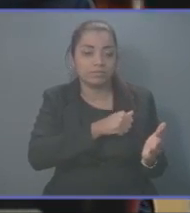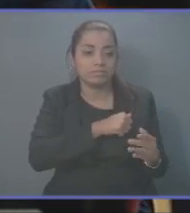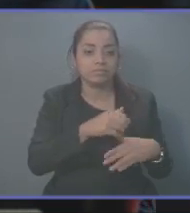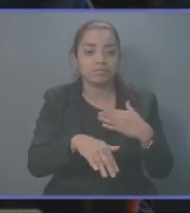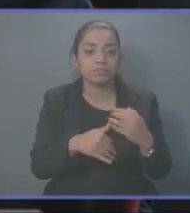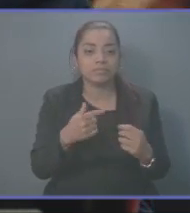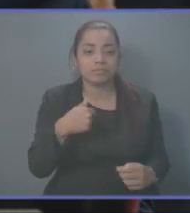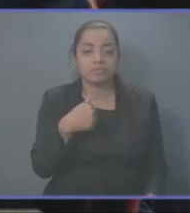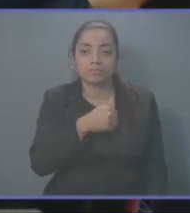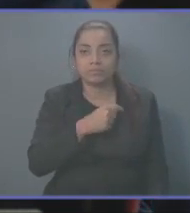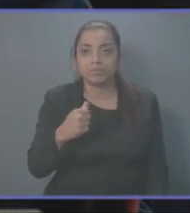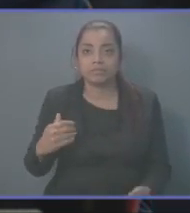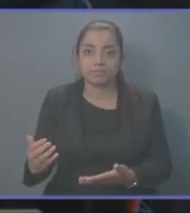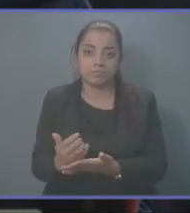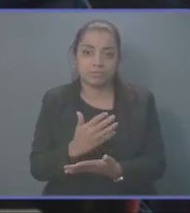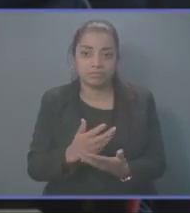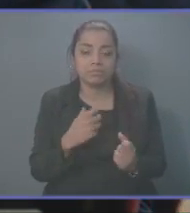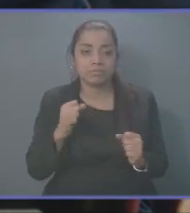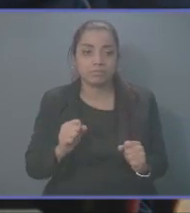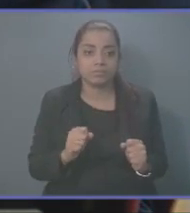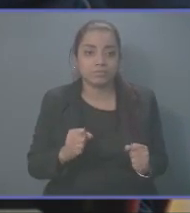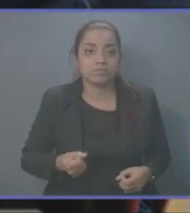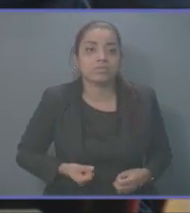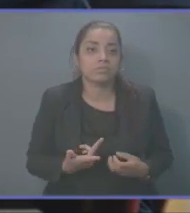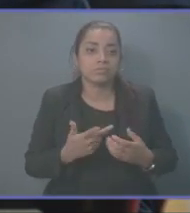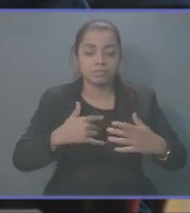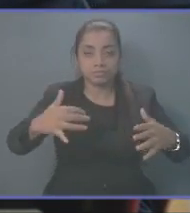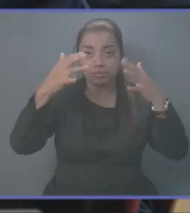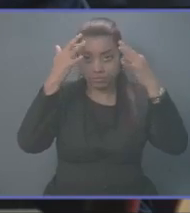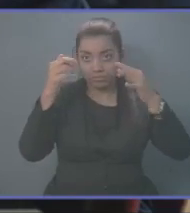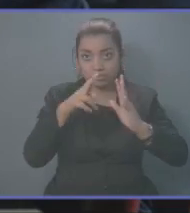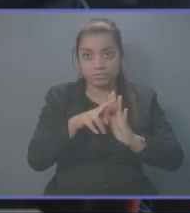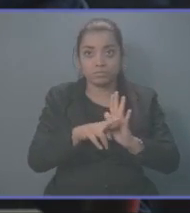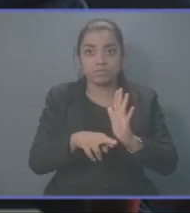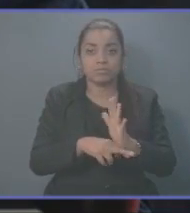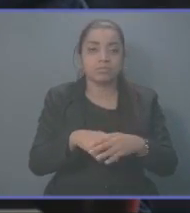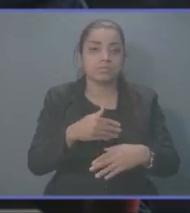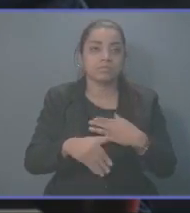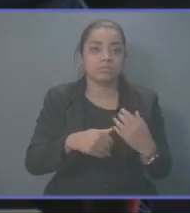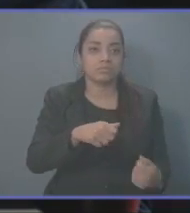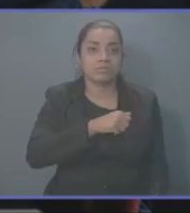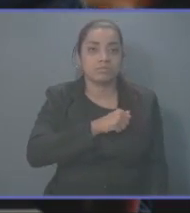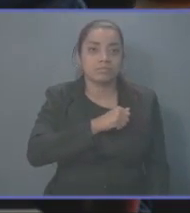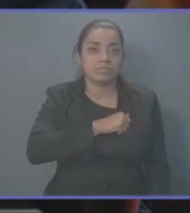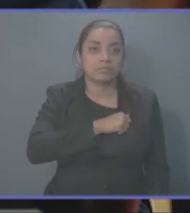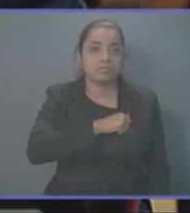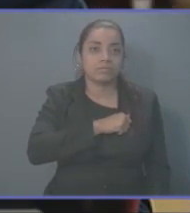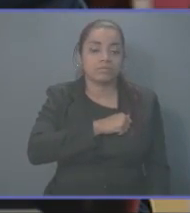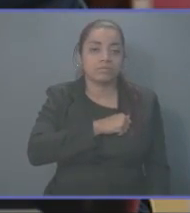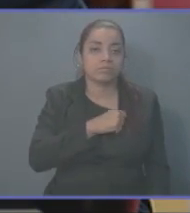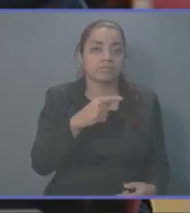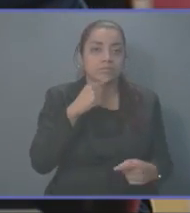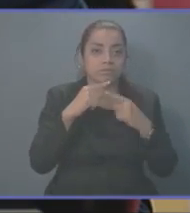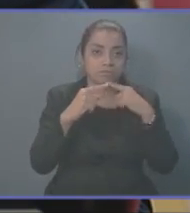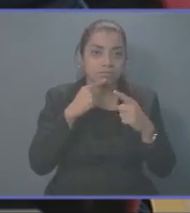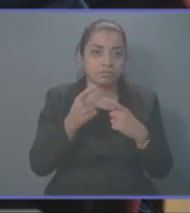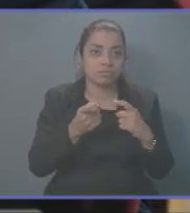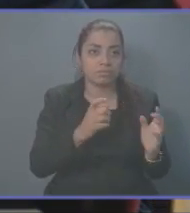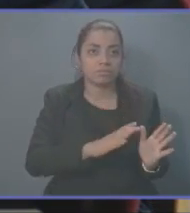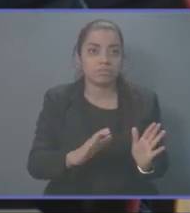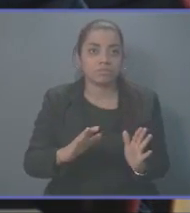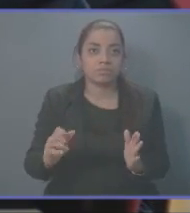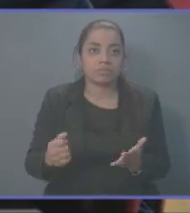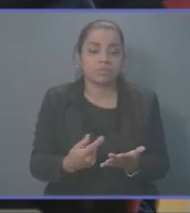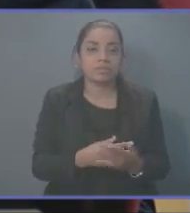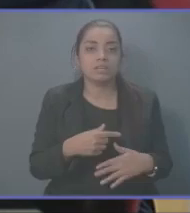El Ministerio de Hacienda está facultado para establecer las disposiciones reglamentarias correspondientes, así como las disposiciones administrativas